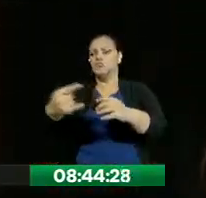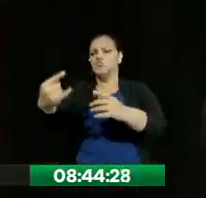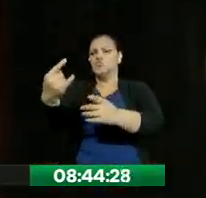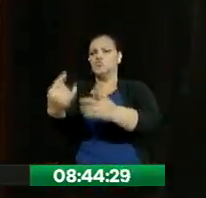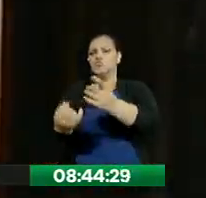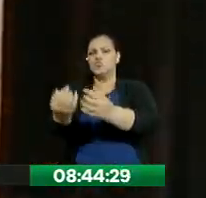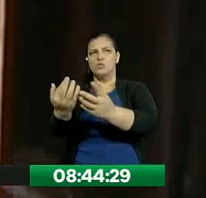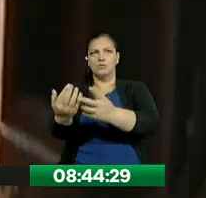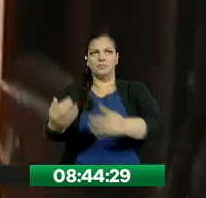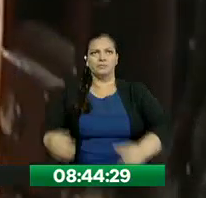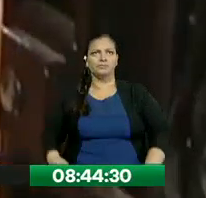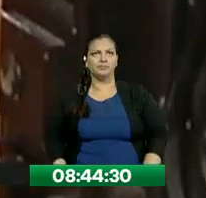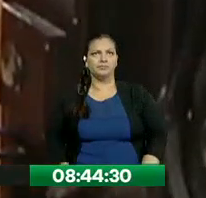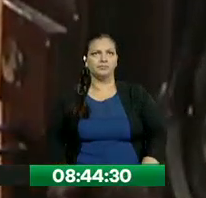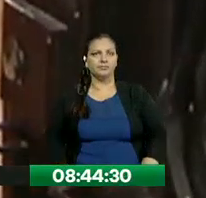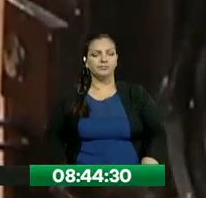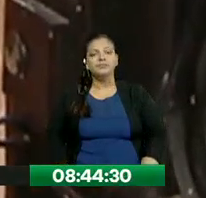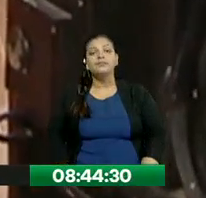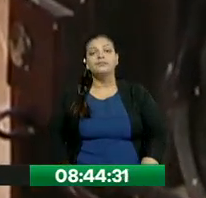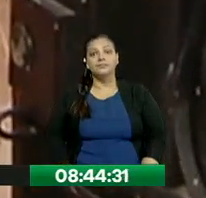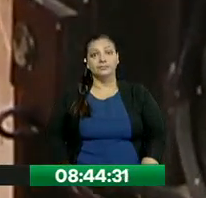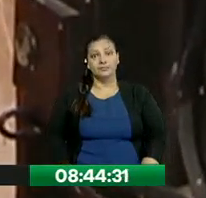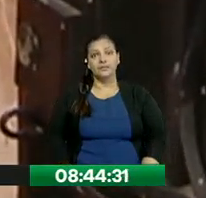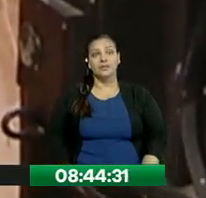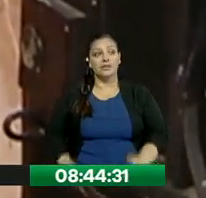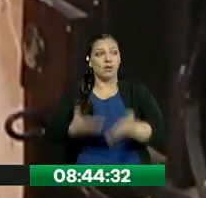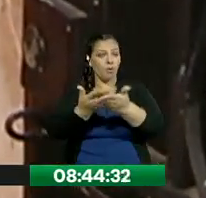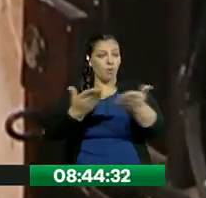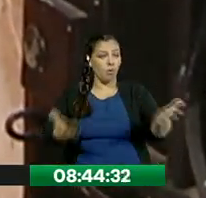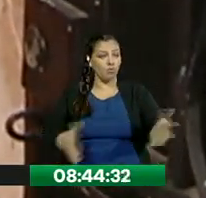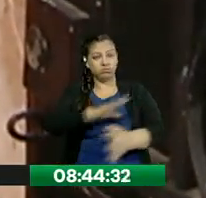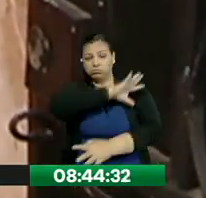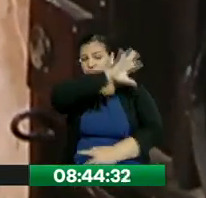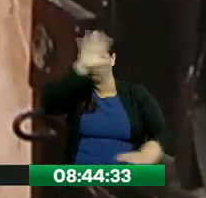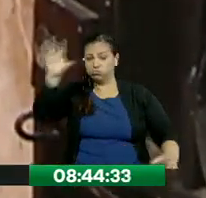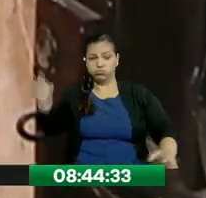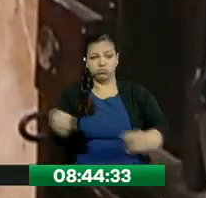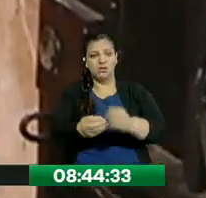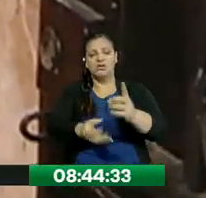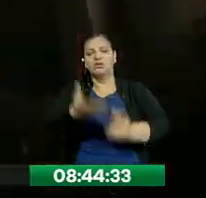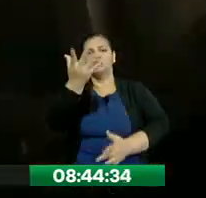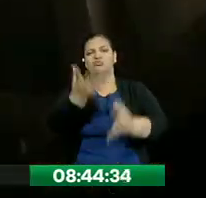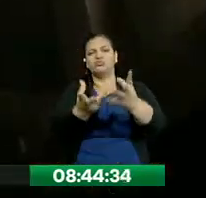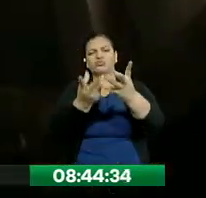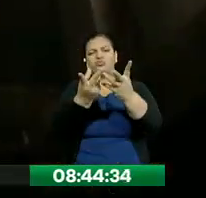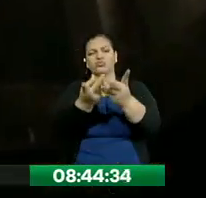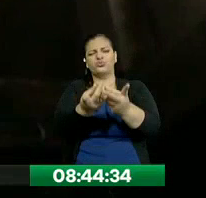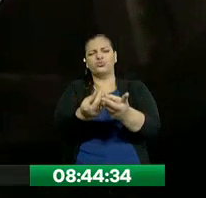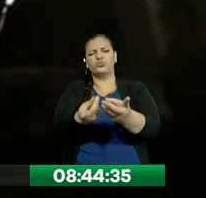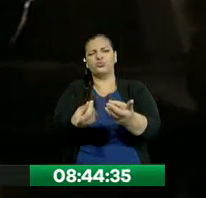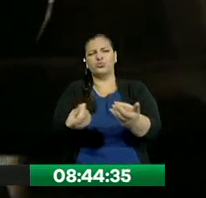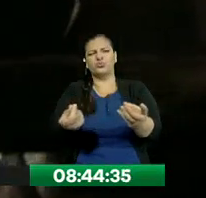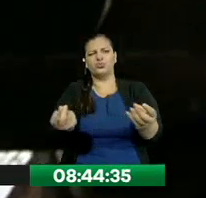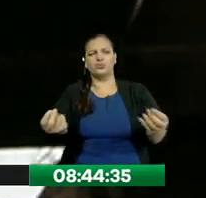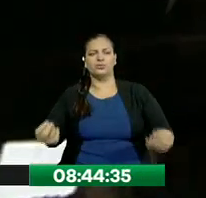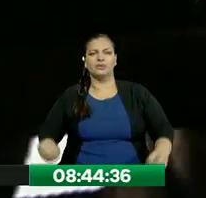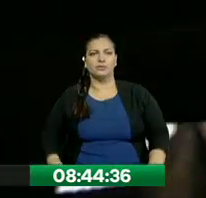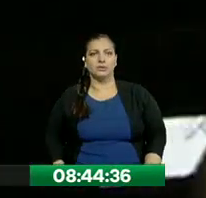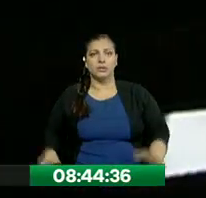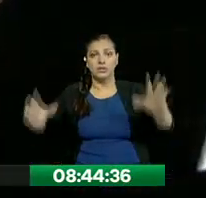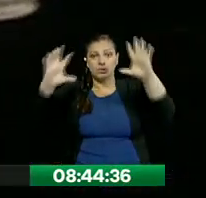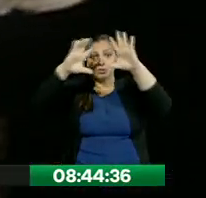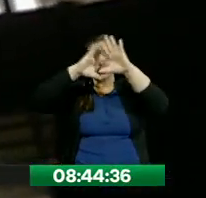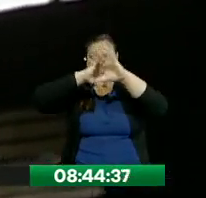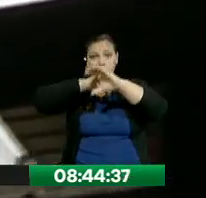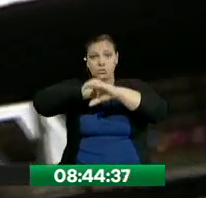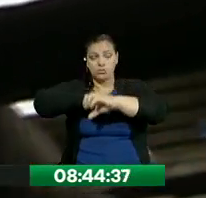instante pasa el día en lo que queda de su domicilio a la espera de recibir ayuda necesaria. Y durante las horas nocturnas debe